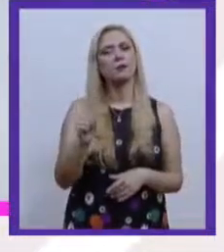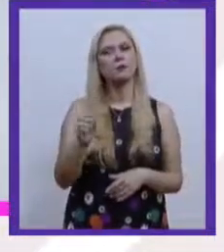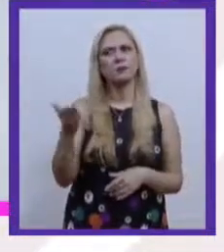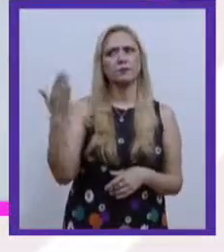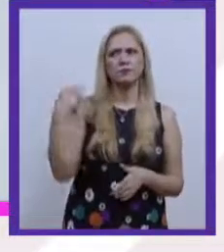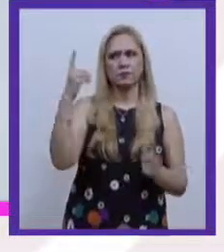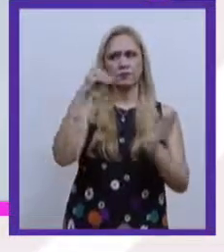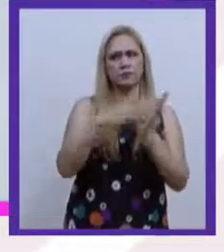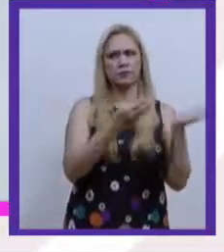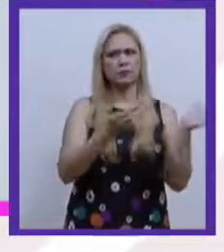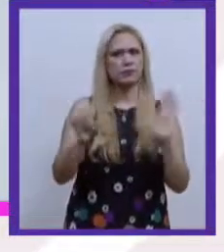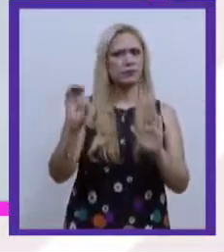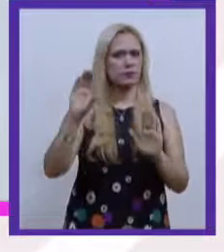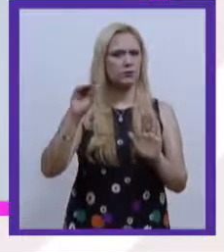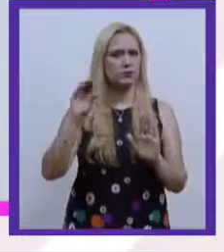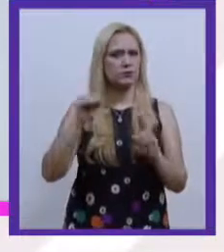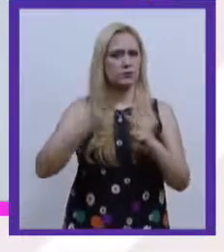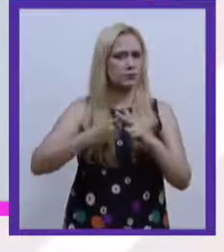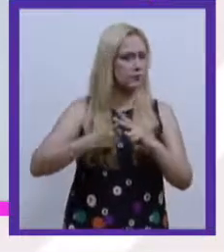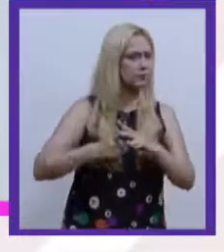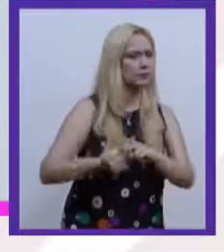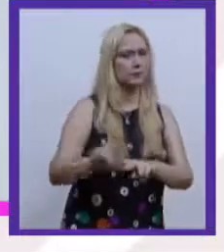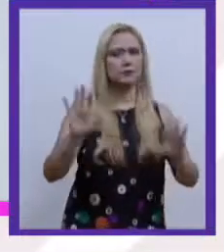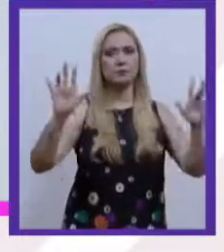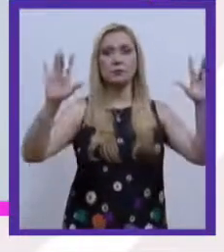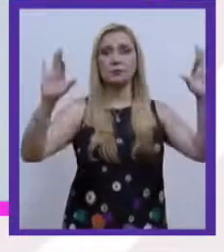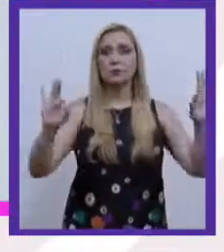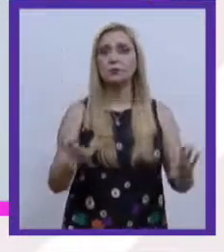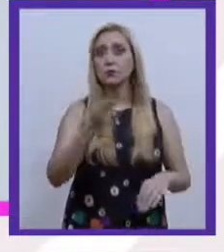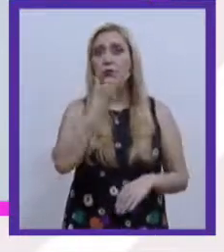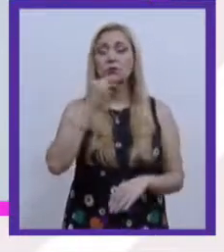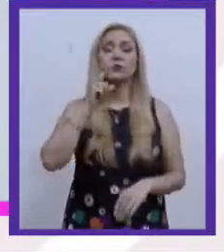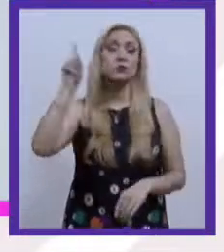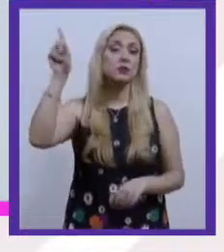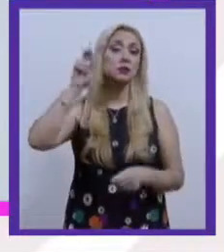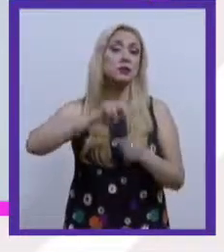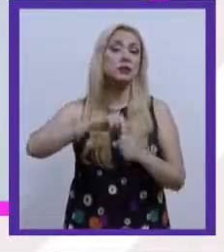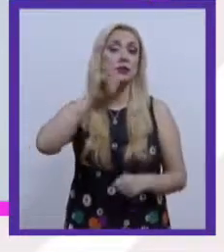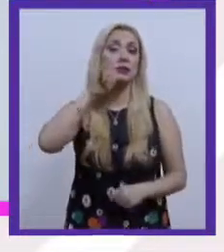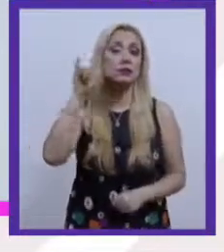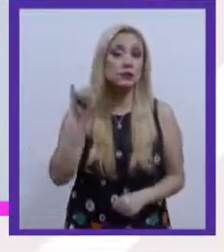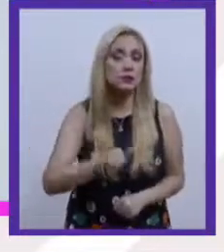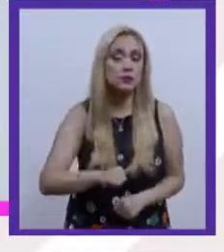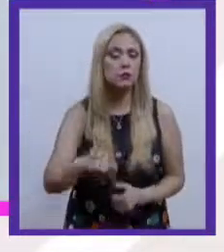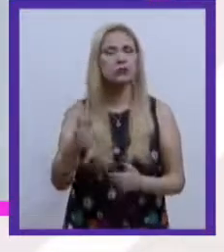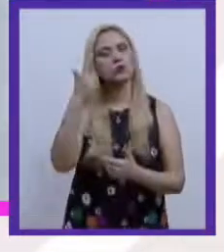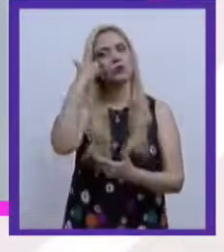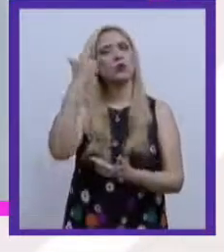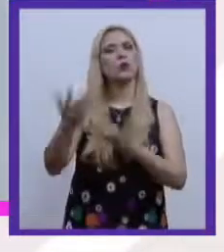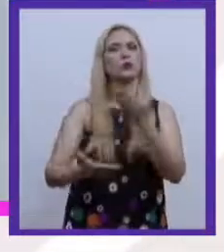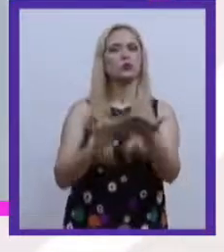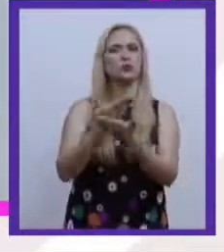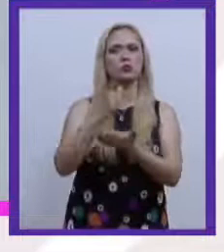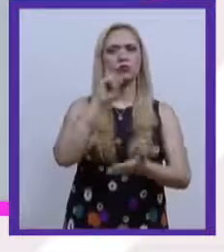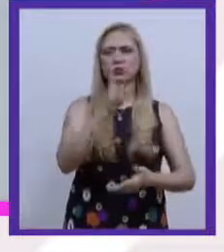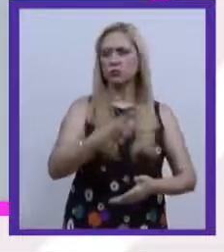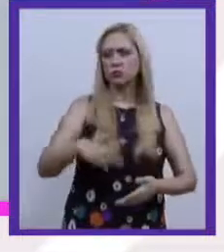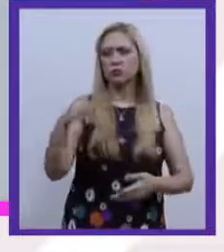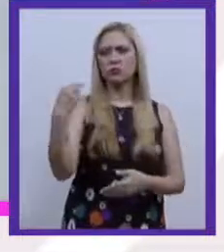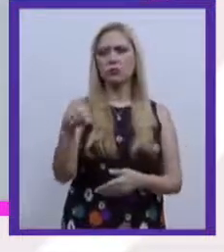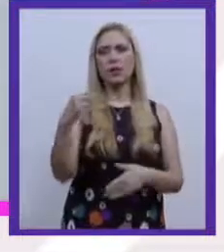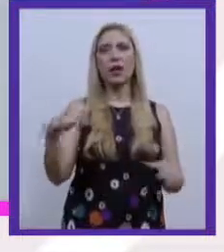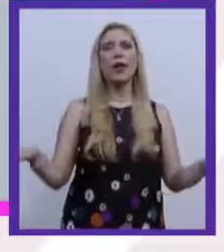de los 90, cuando se dio la paridad en Italia, surgió una propuesta de mujeres que se